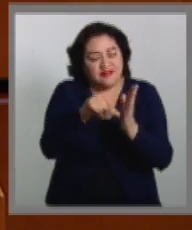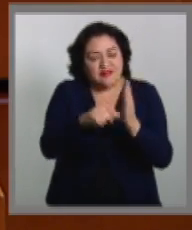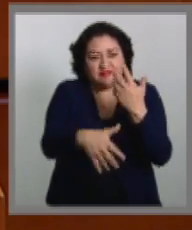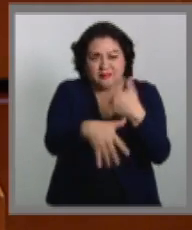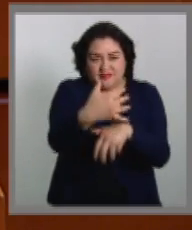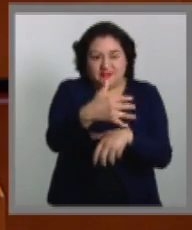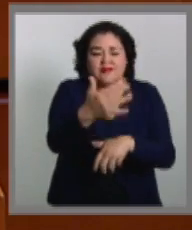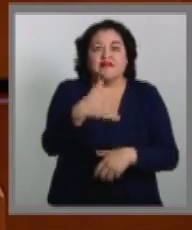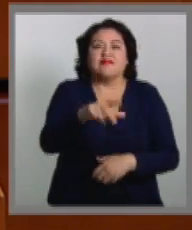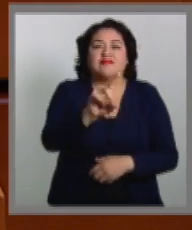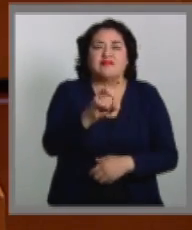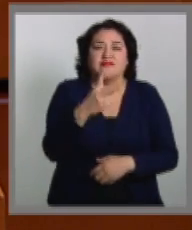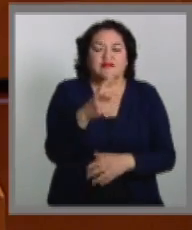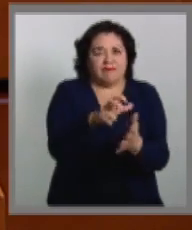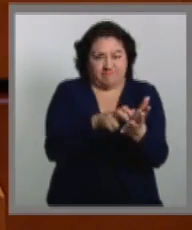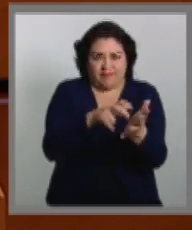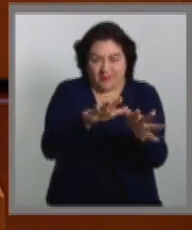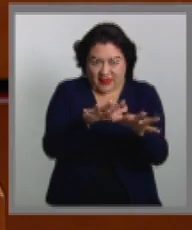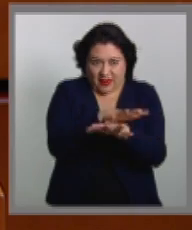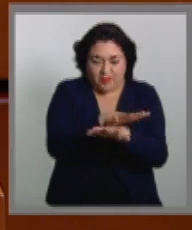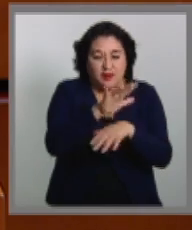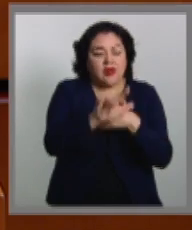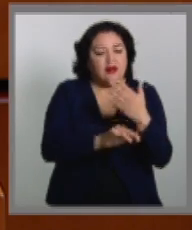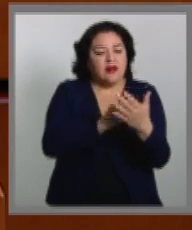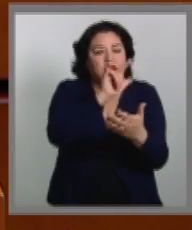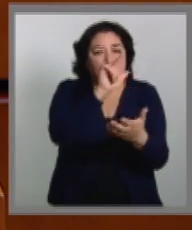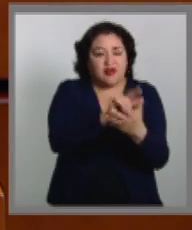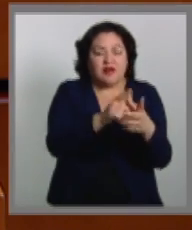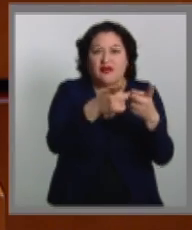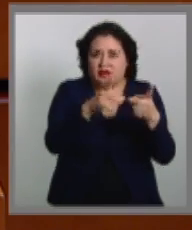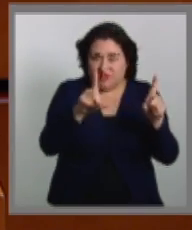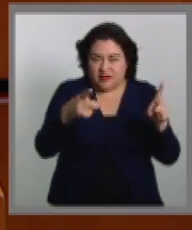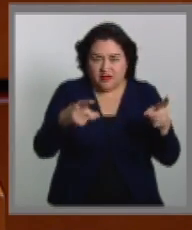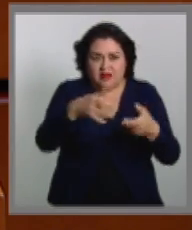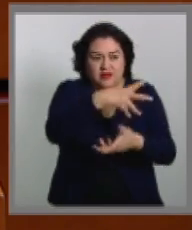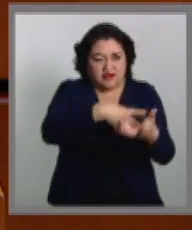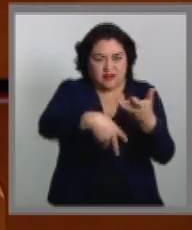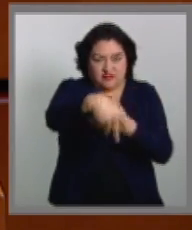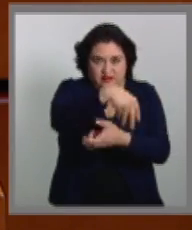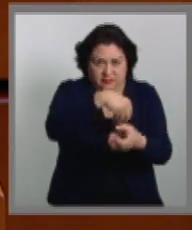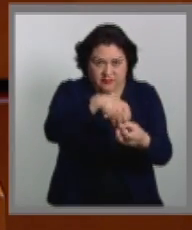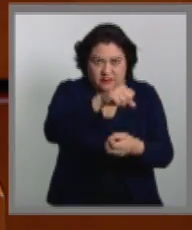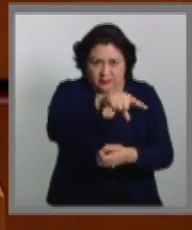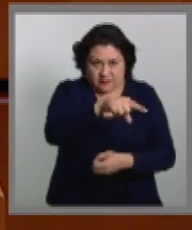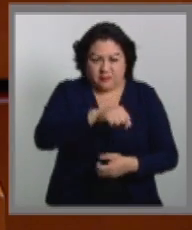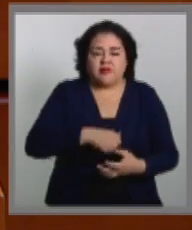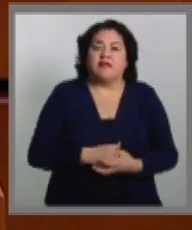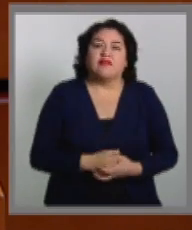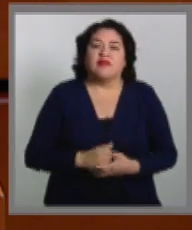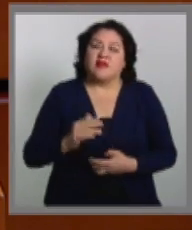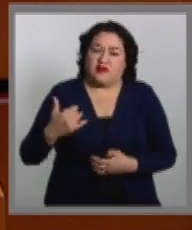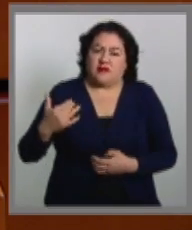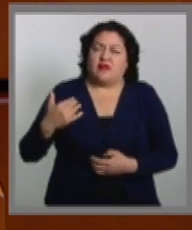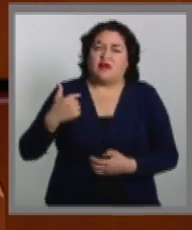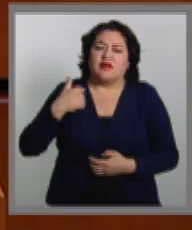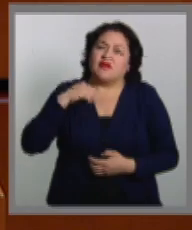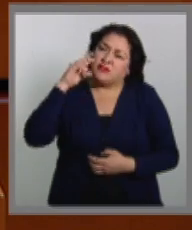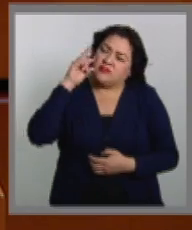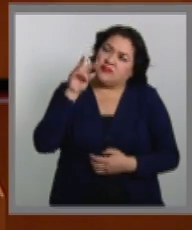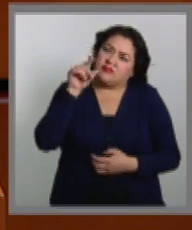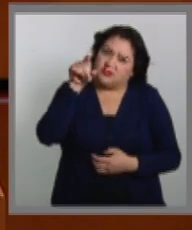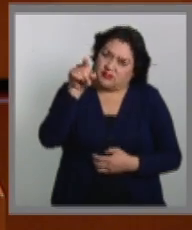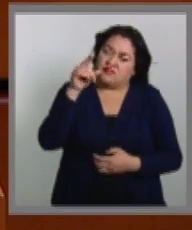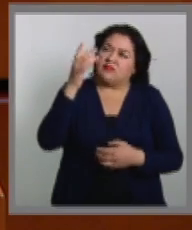15 y 32 de la Ley de Desarrollo Rural Sustentable. Ahorita escuchaba a mi